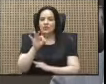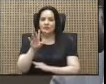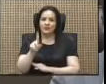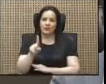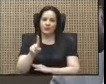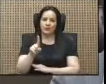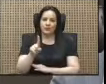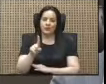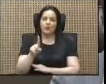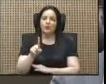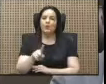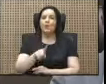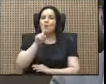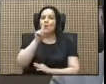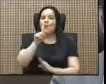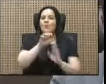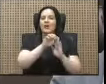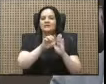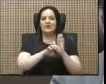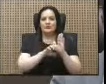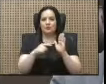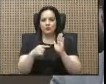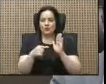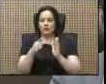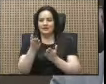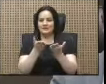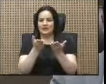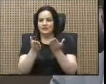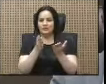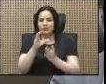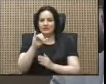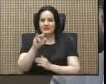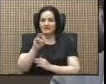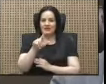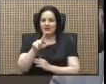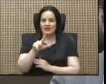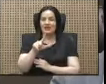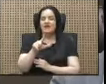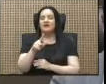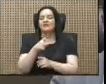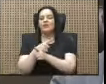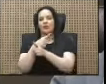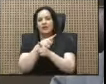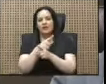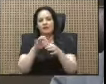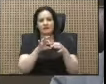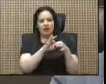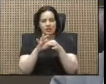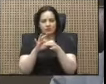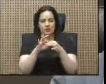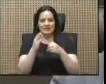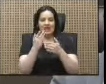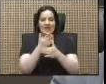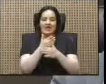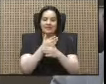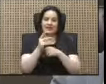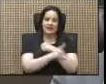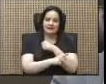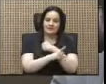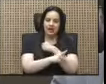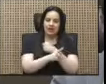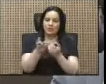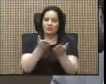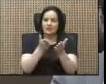un estatuto de servicio civil regulará las relaciones entre el Estado y los servidores